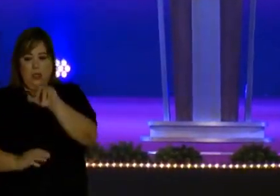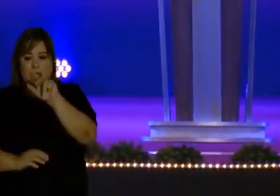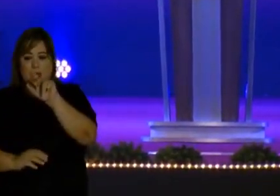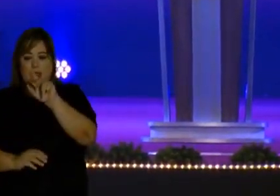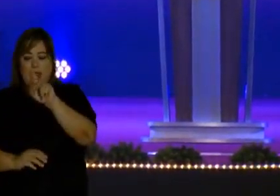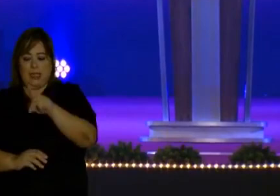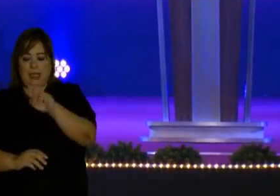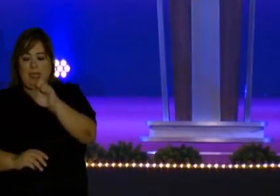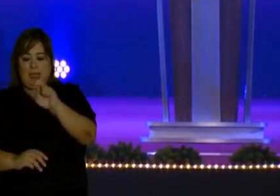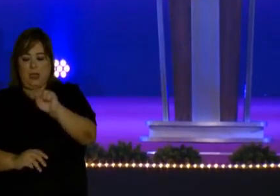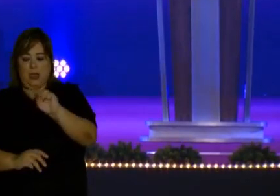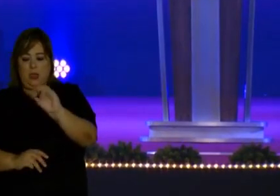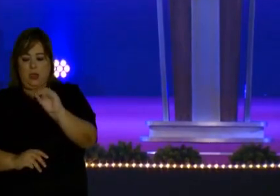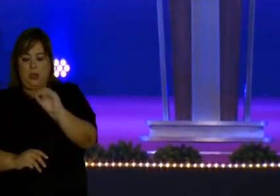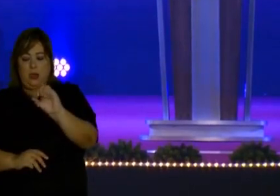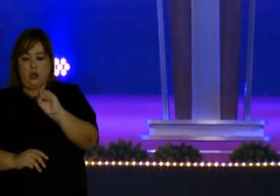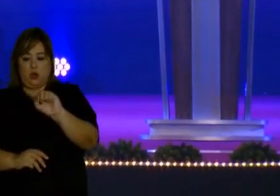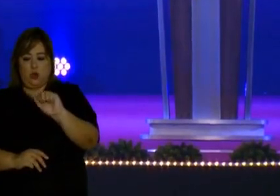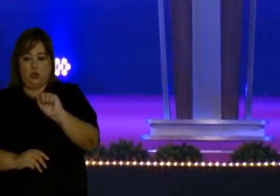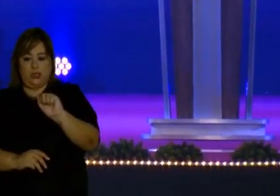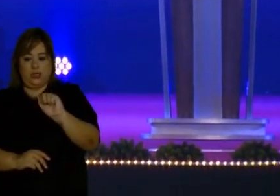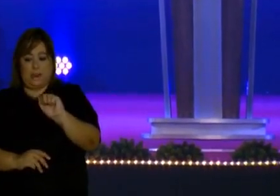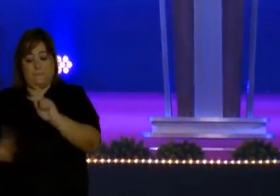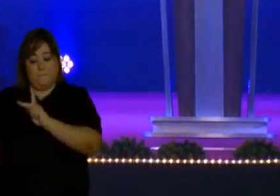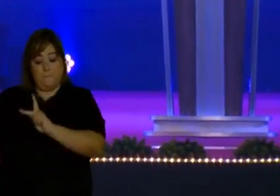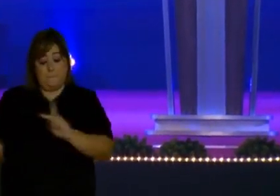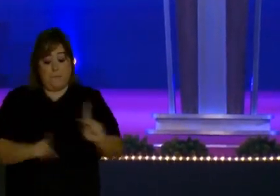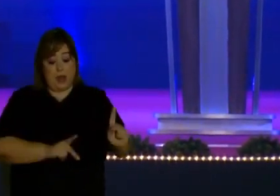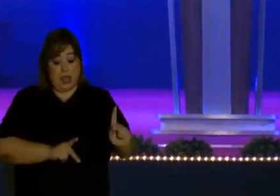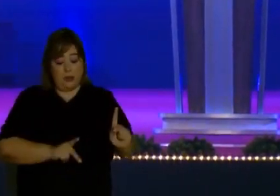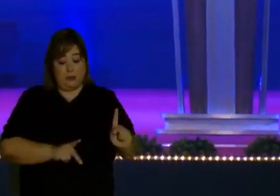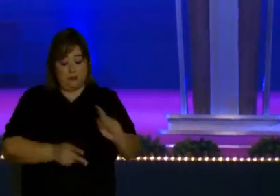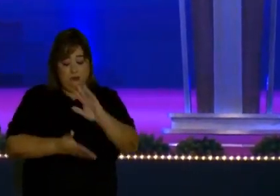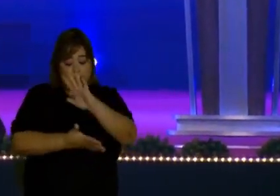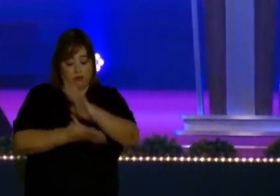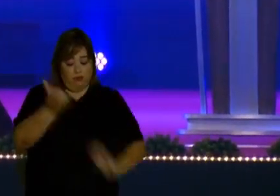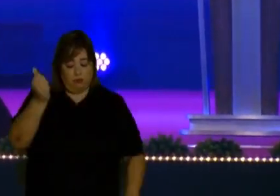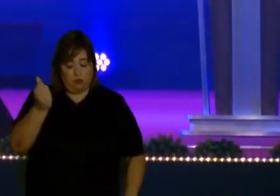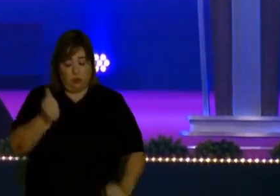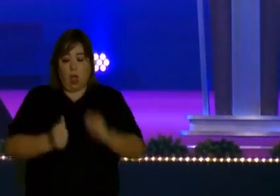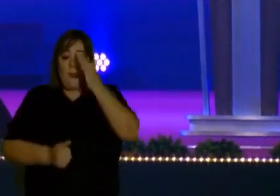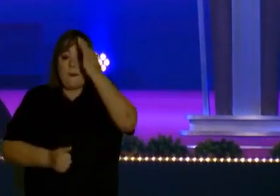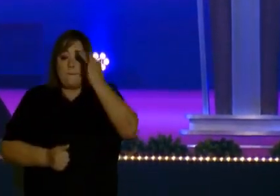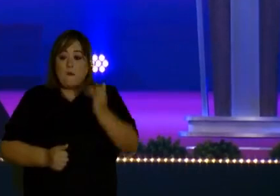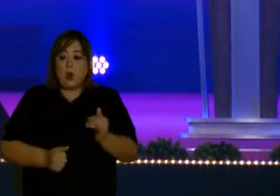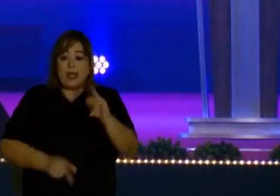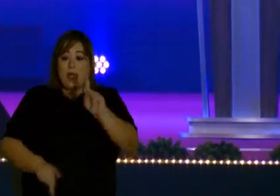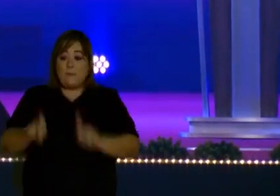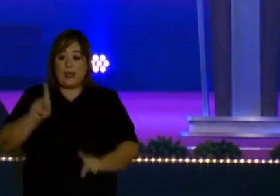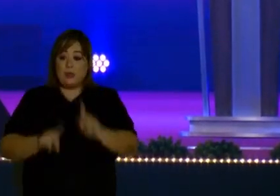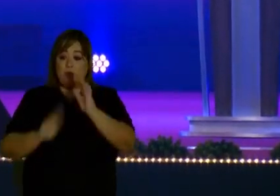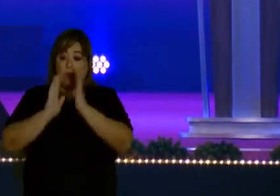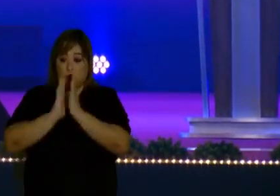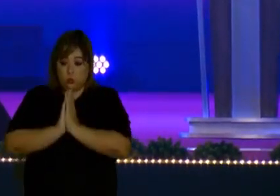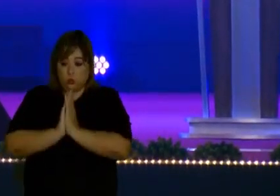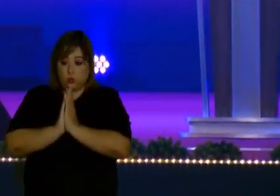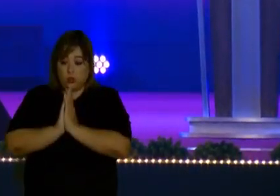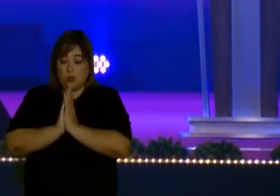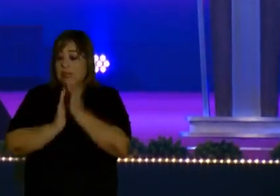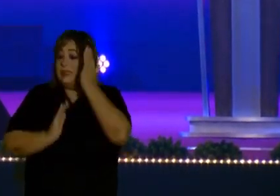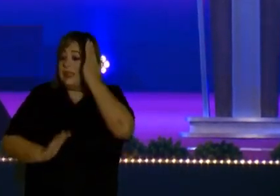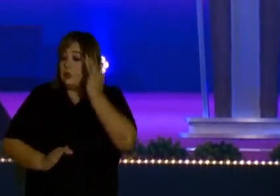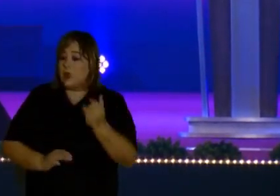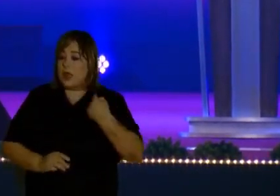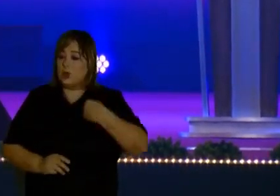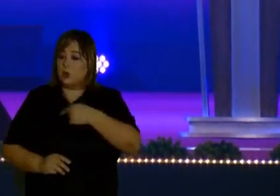subversivos, todo eso. Quedó ese plan disuelto por la oración. ¿Cuántos glorifican al Señor?